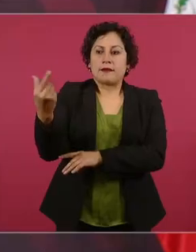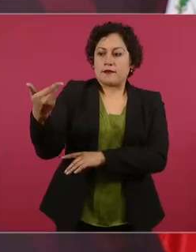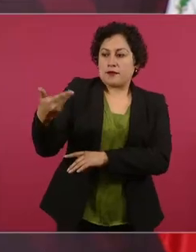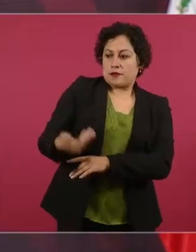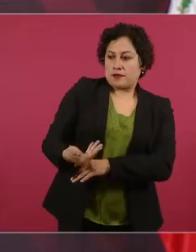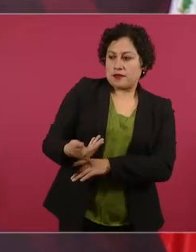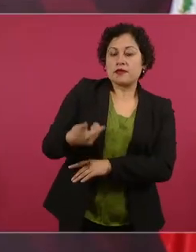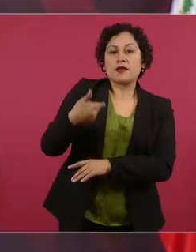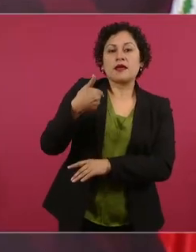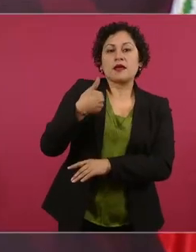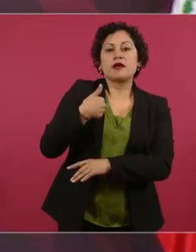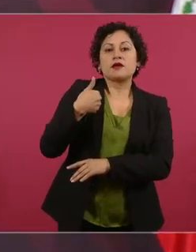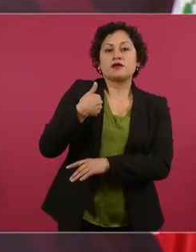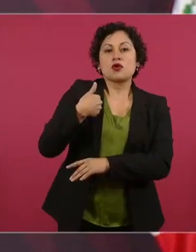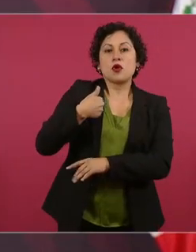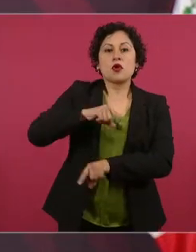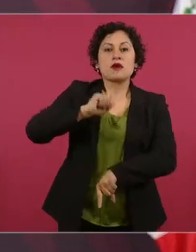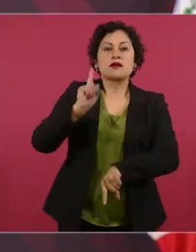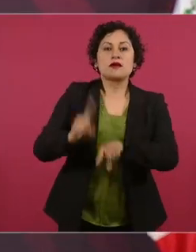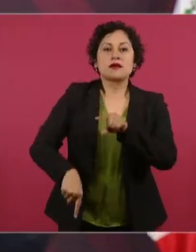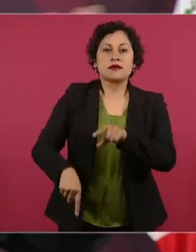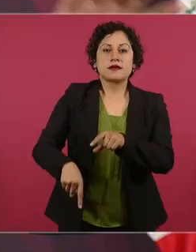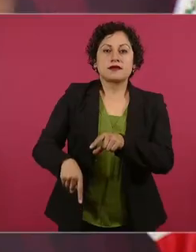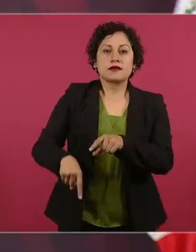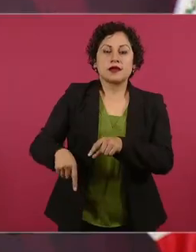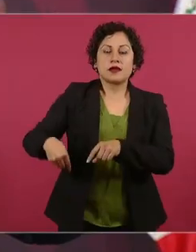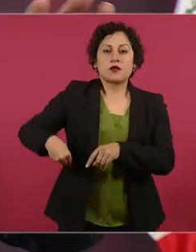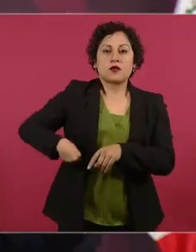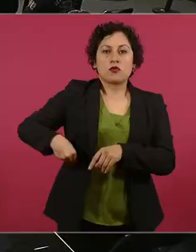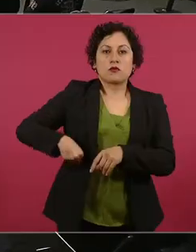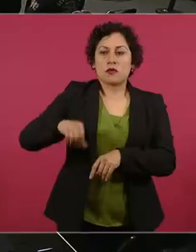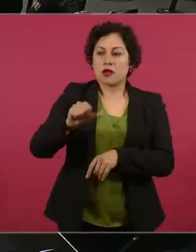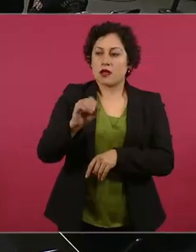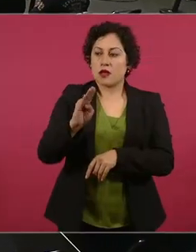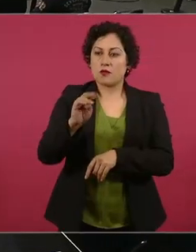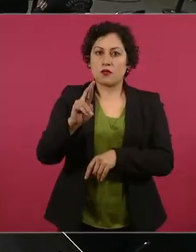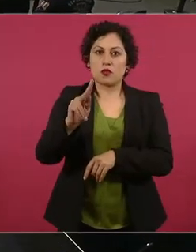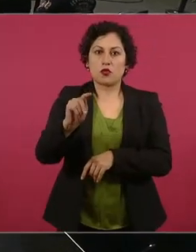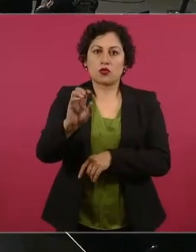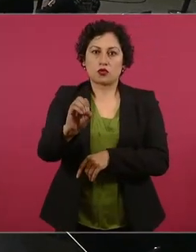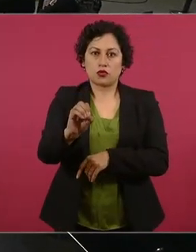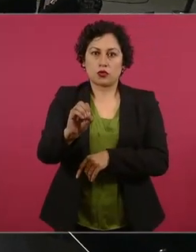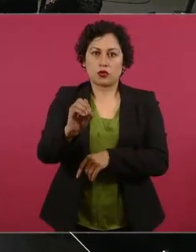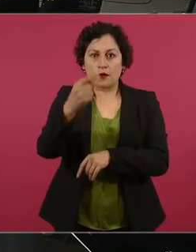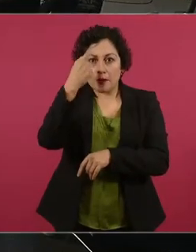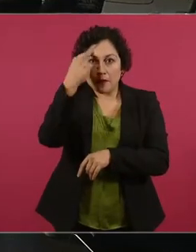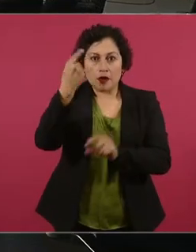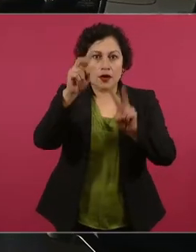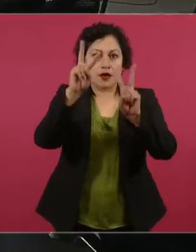indulte a Aburto y que ya se termine todo.